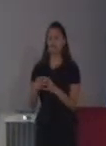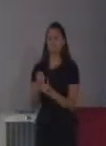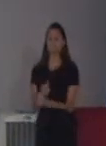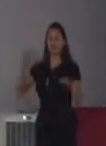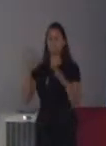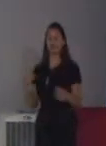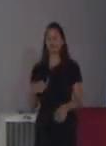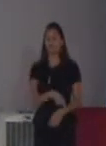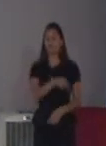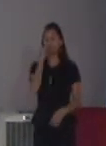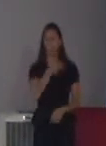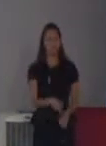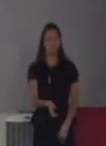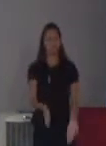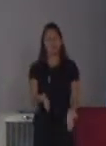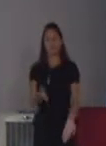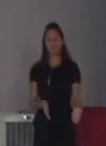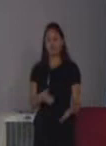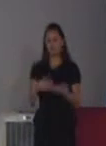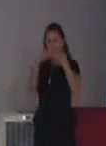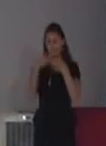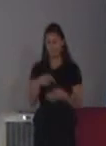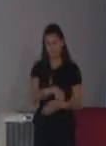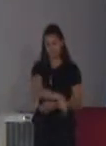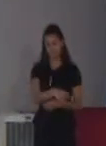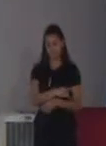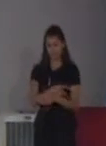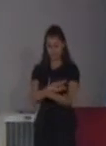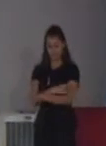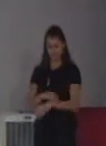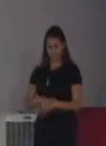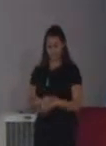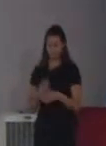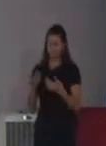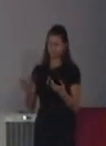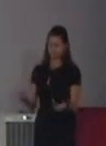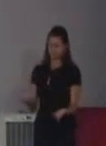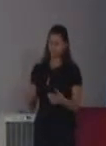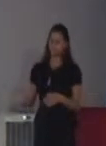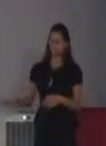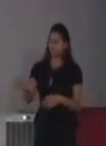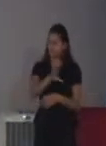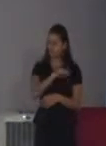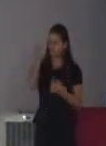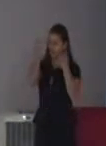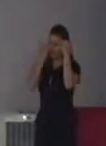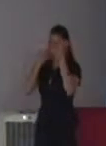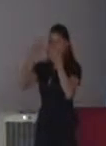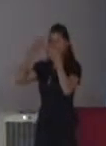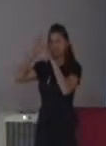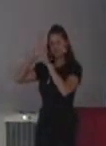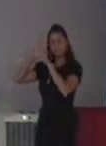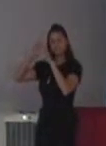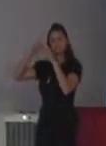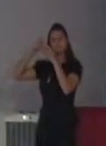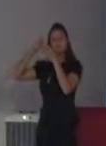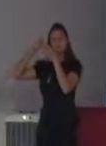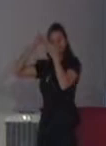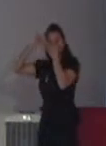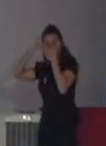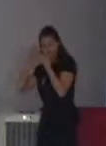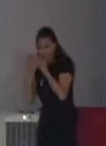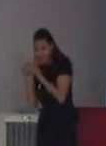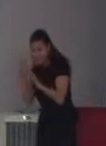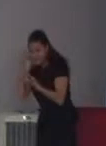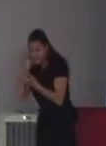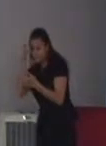medio de la guerra. Entonces, eso se agudiza y toda esa idea de la discapacidad que nosotros tenemos reciente aparece, digamos, después de la